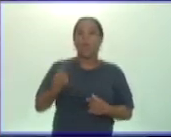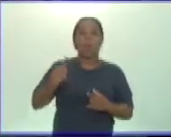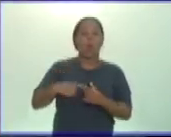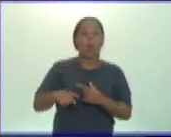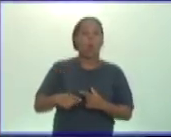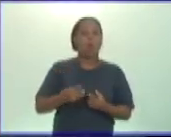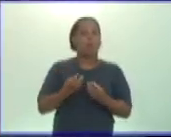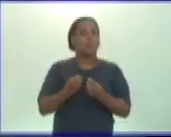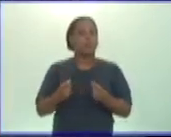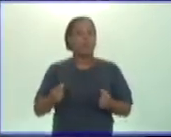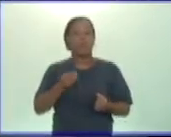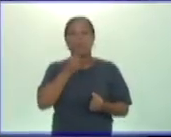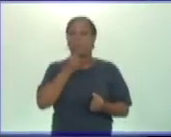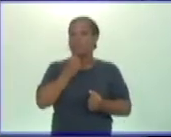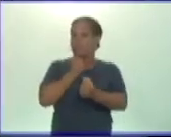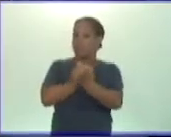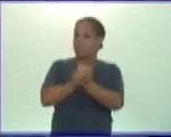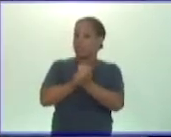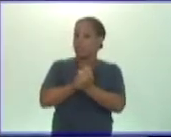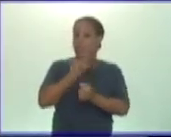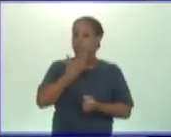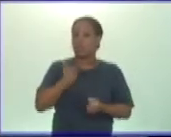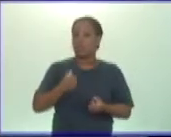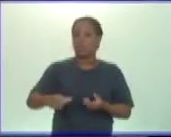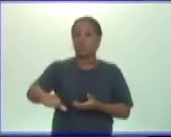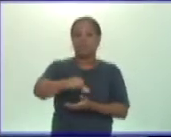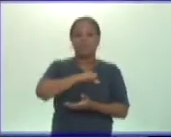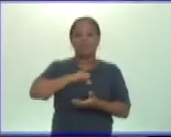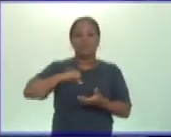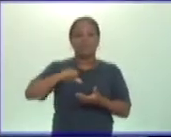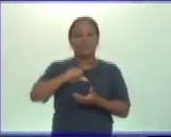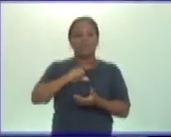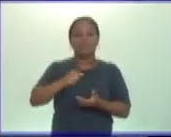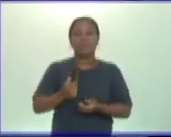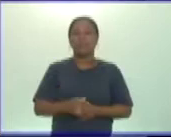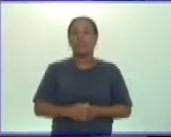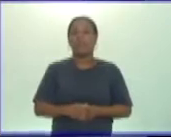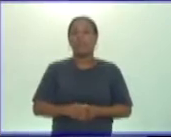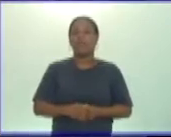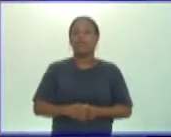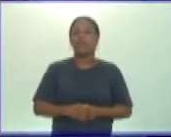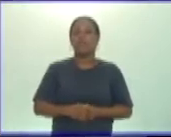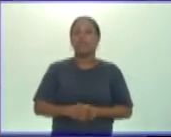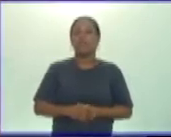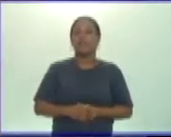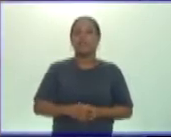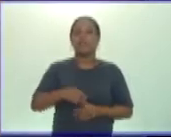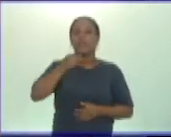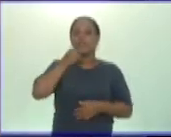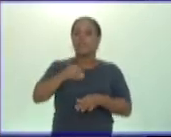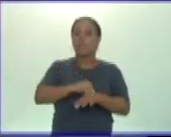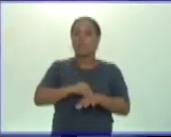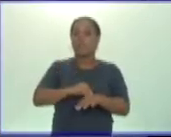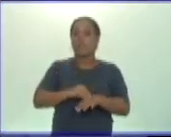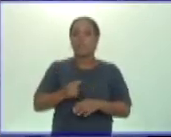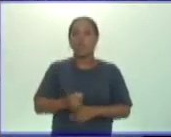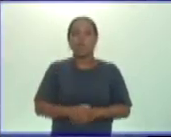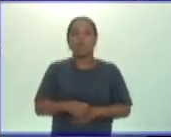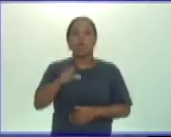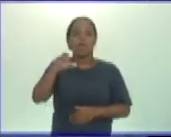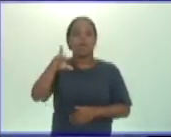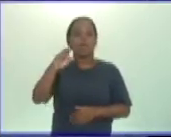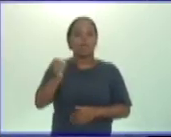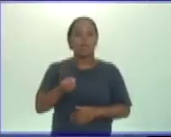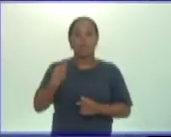ser venenosos, como los de arsénico, mercurio y plomo. Muchos metales como el aluminio, el hierro y